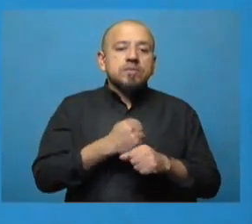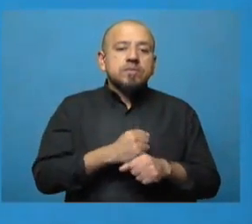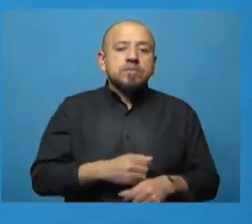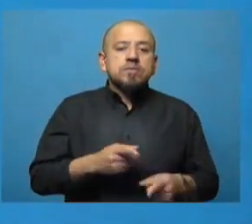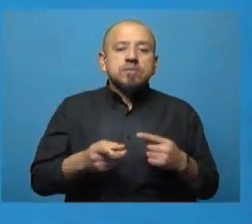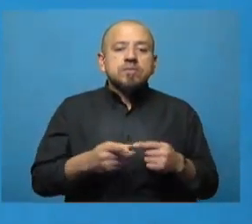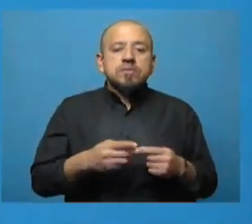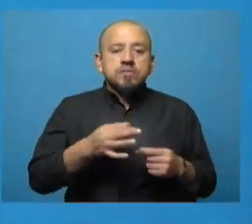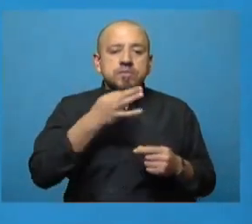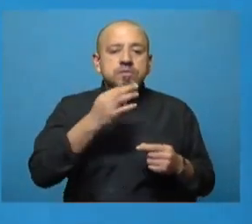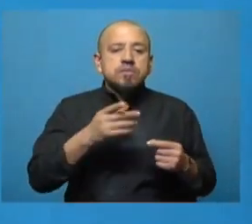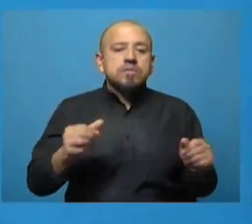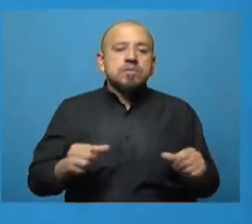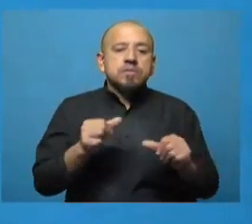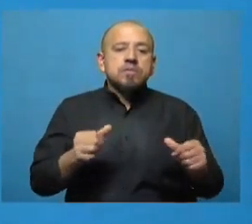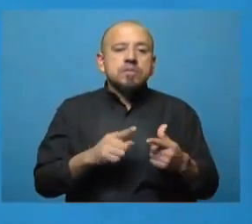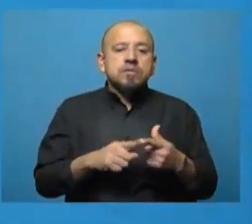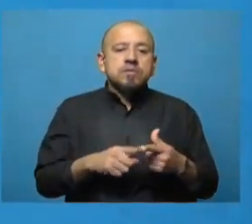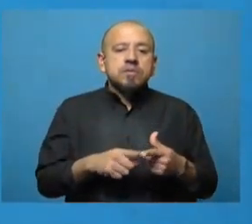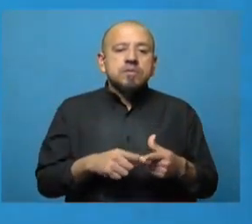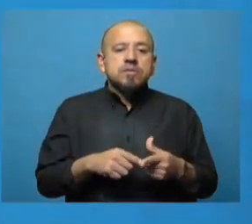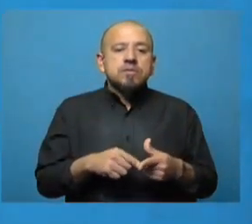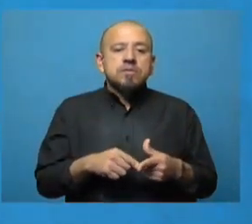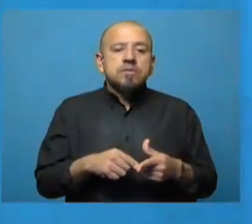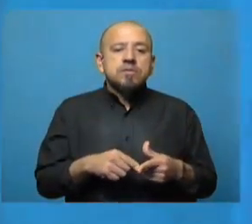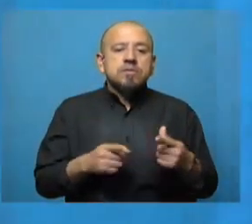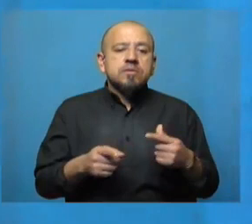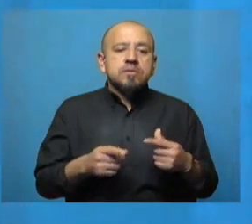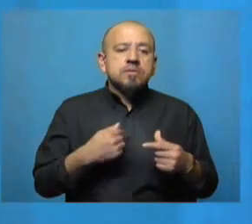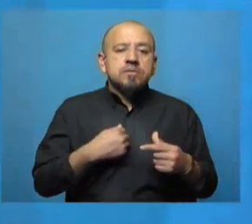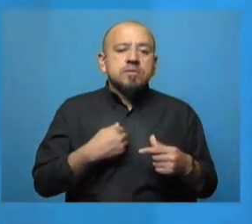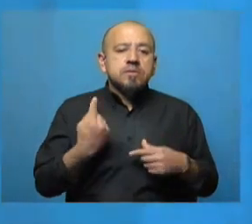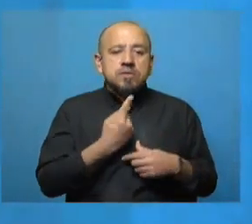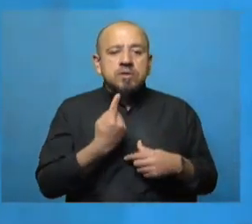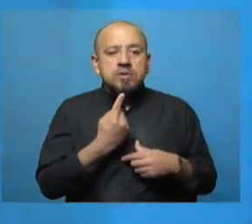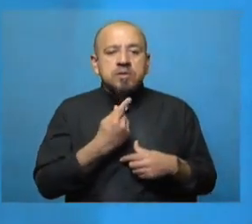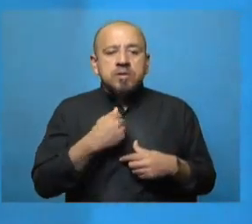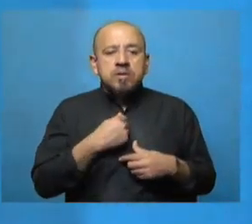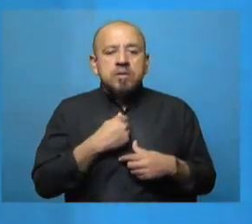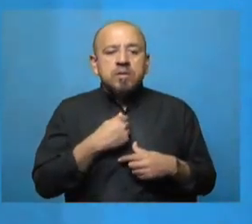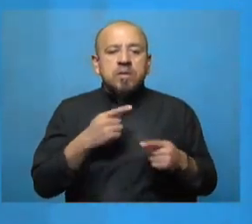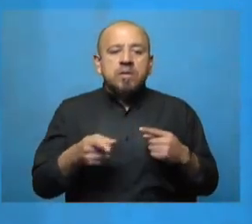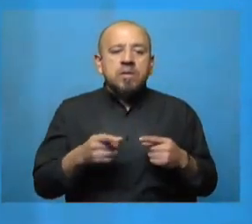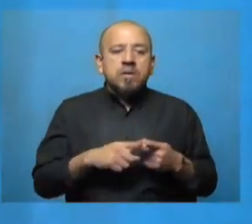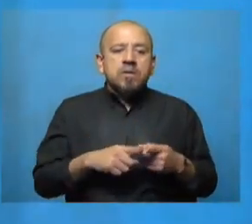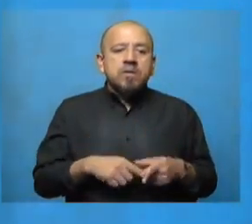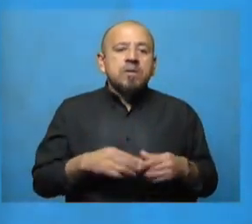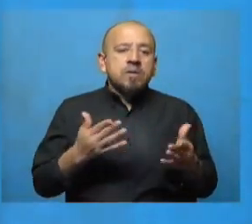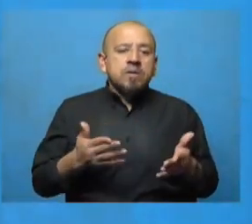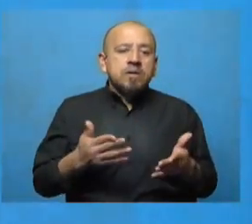mucho en decidirme hacer algo que esté yo que sea yo y bueno